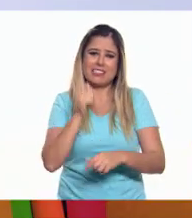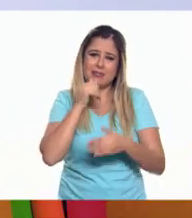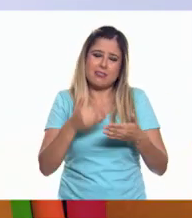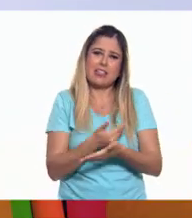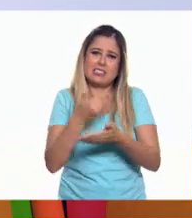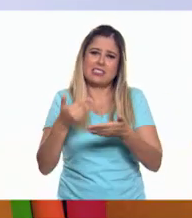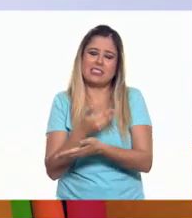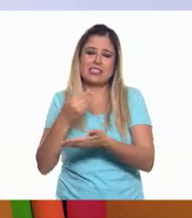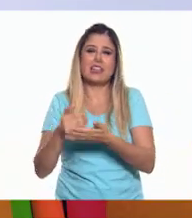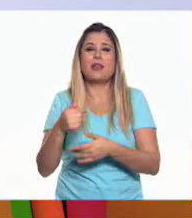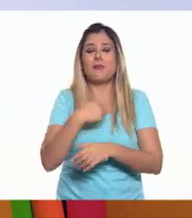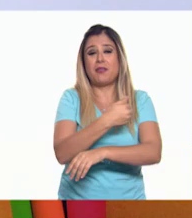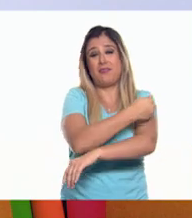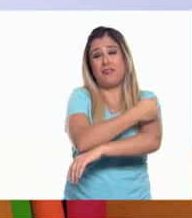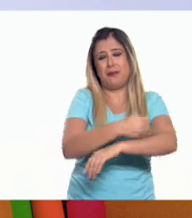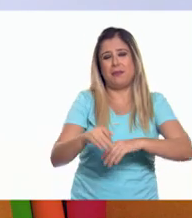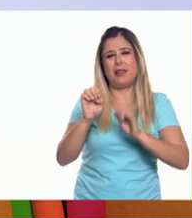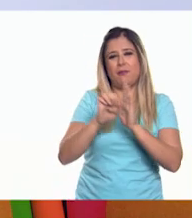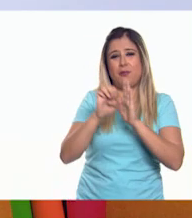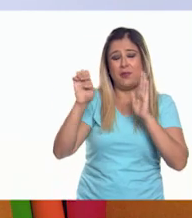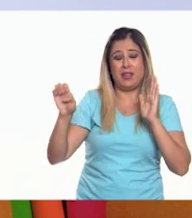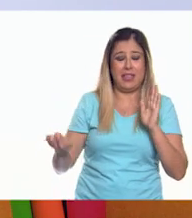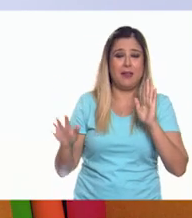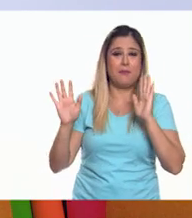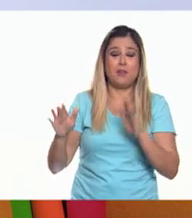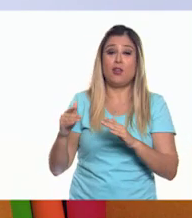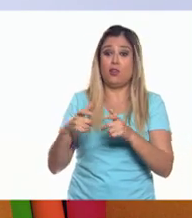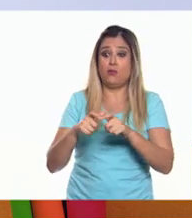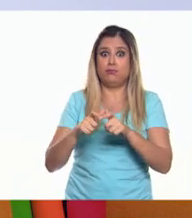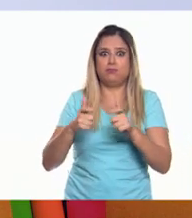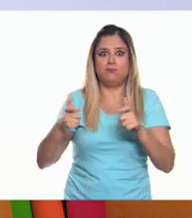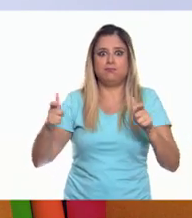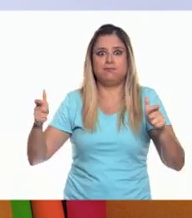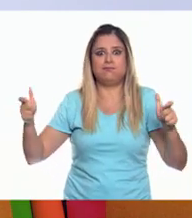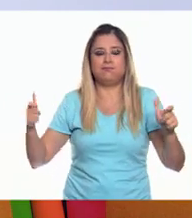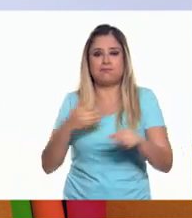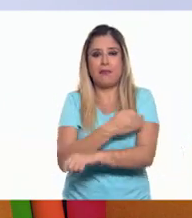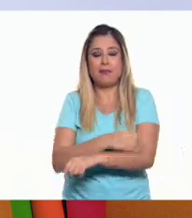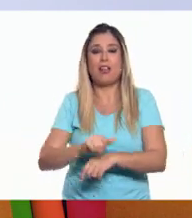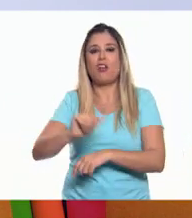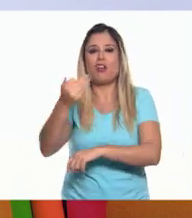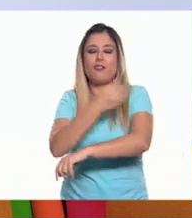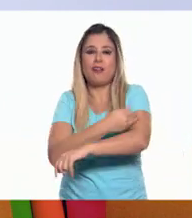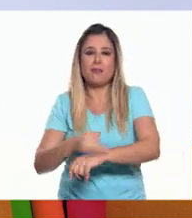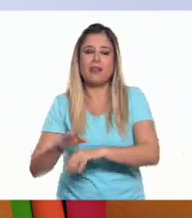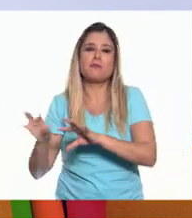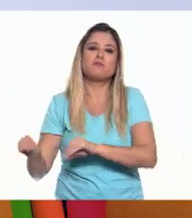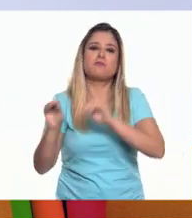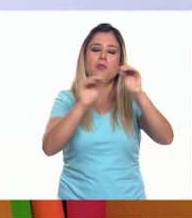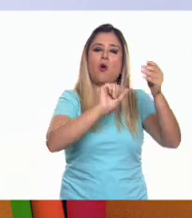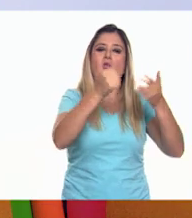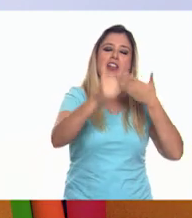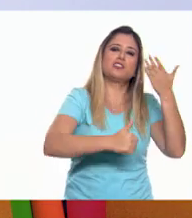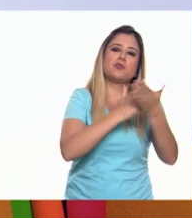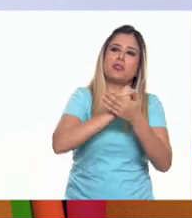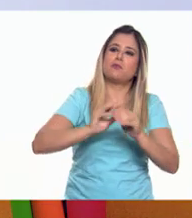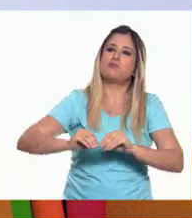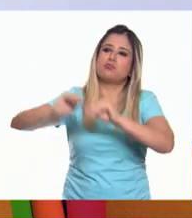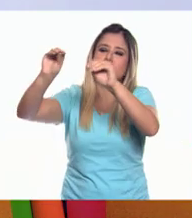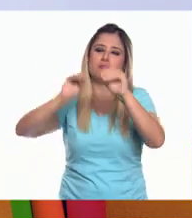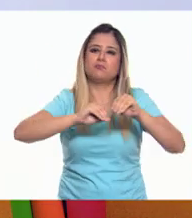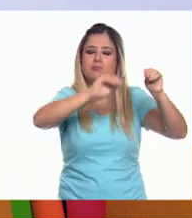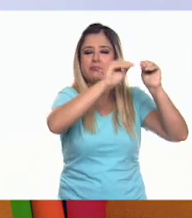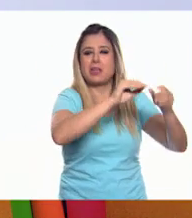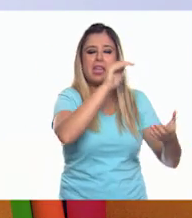en el caso de mi familia, por ejemplo, además de que ha ido creciendo, también otros familiares se han ido mudando a otras ciudades,